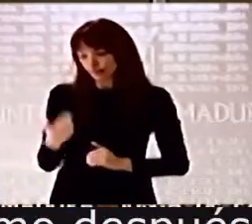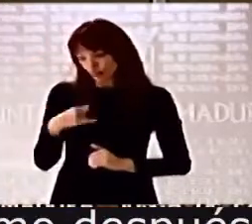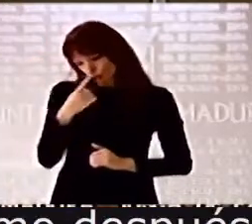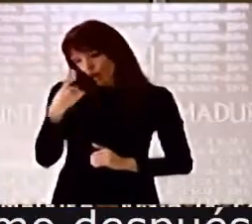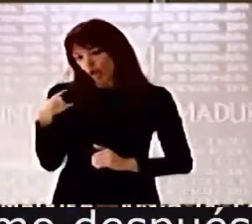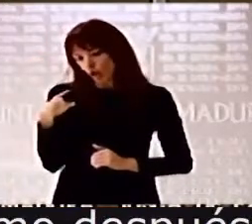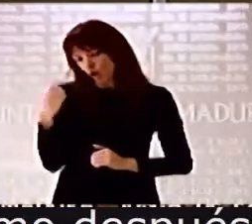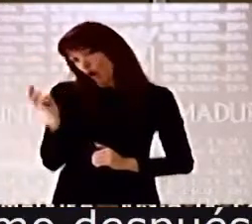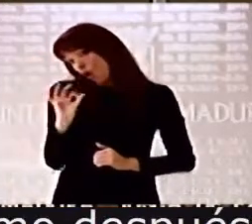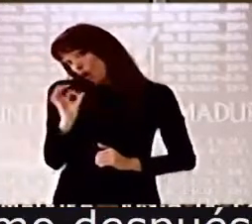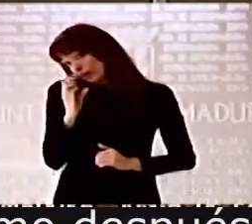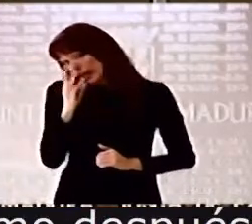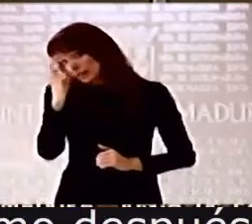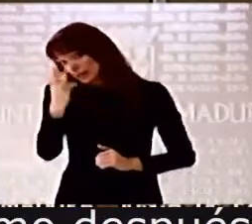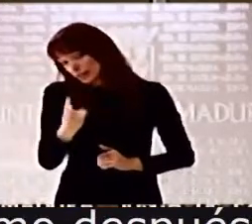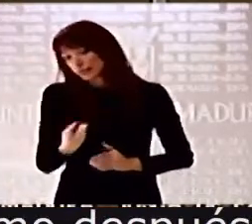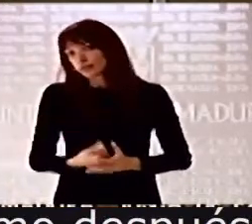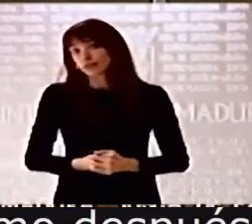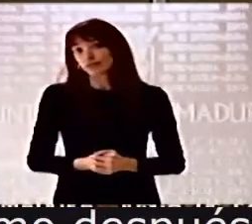O de 3.